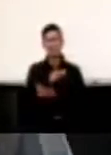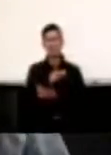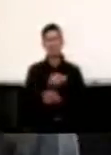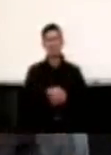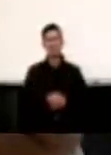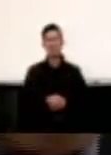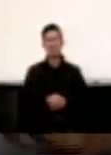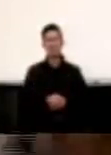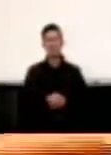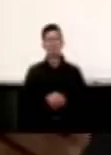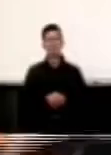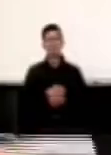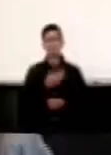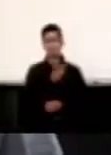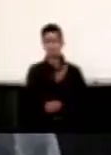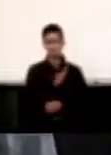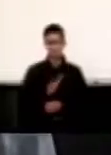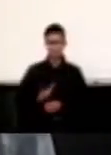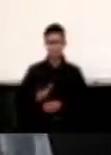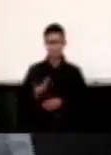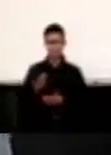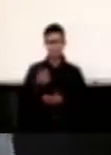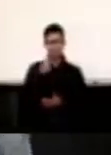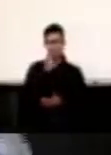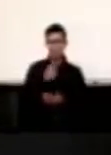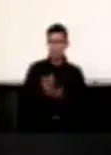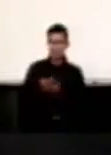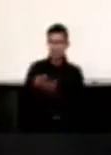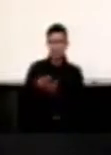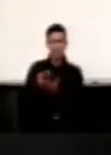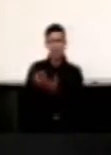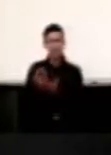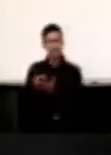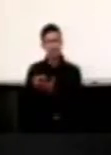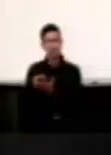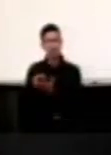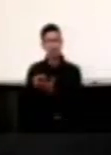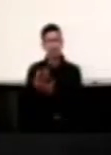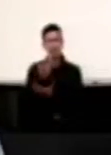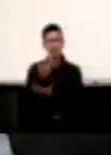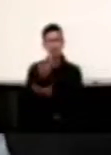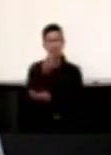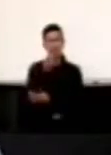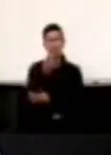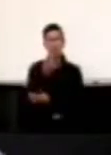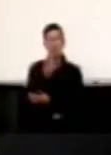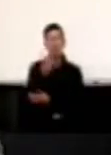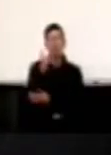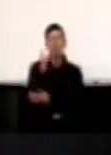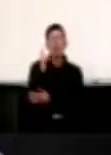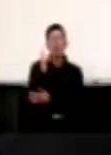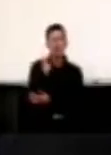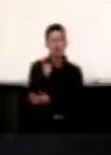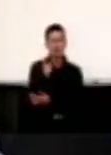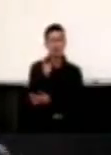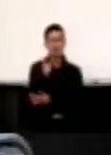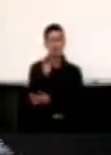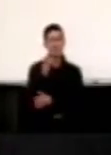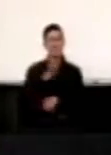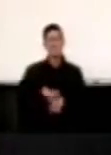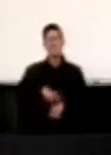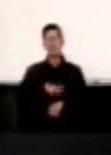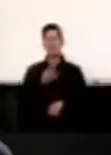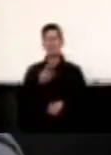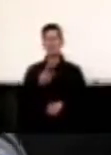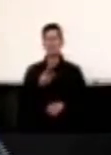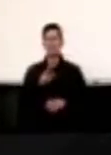lo que todos los presidentes pedían era, ojalá hubiéramos podido tener mayorías. No tenían mayorías, entonces tenían que